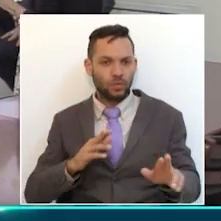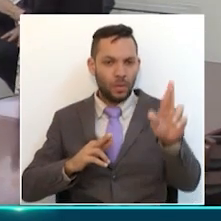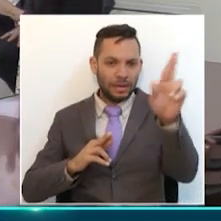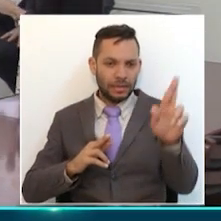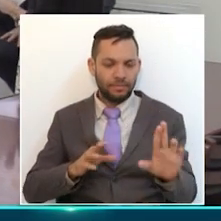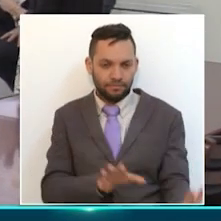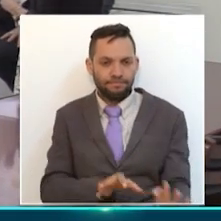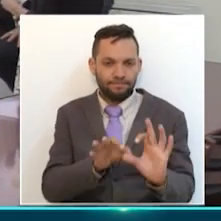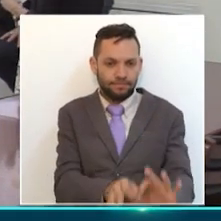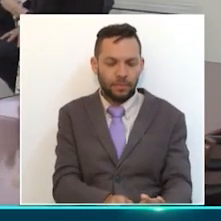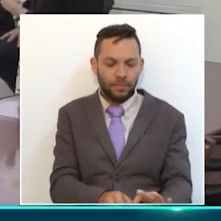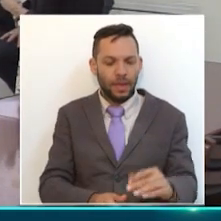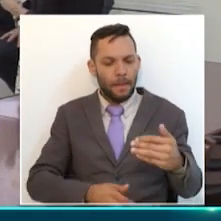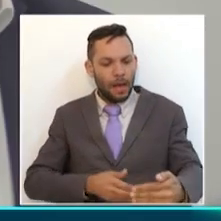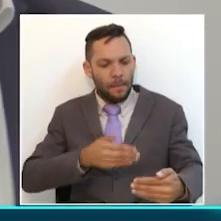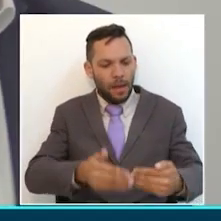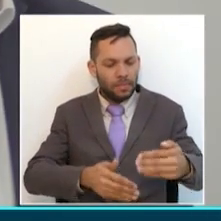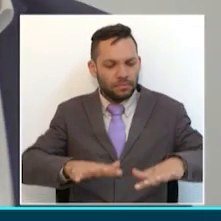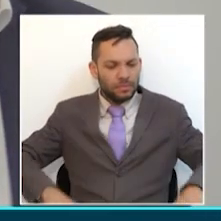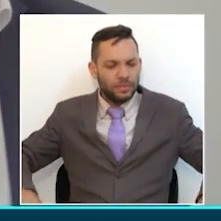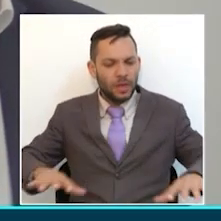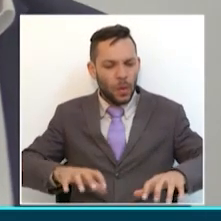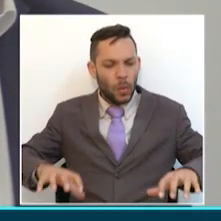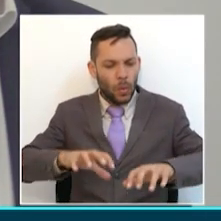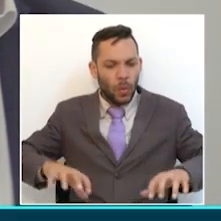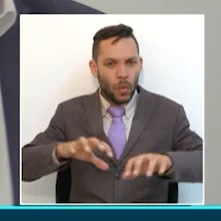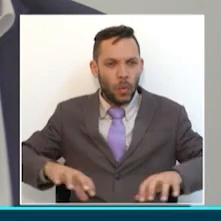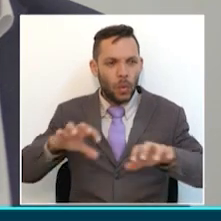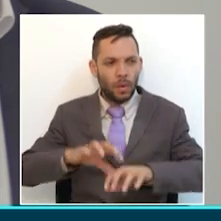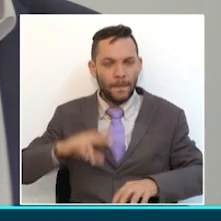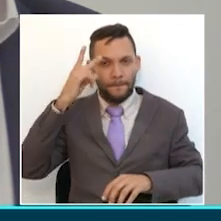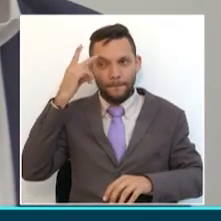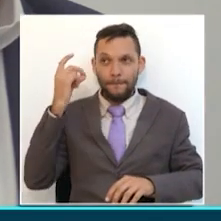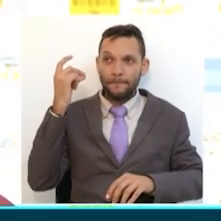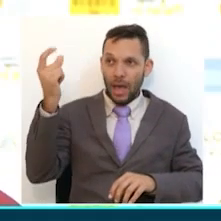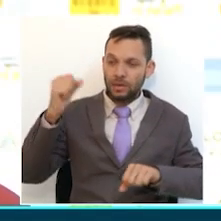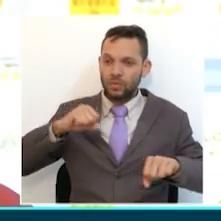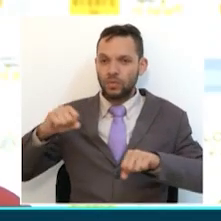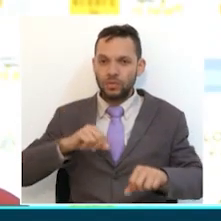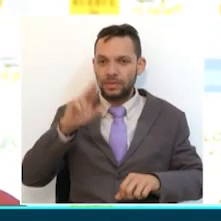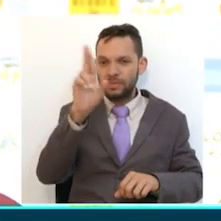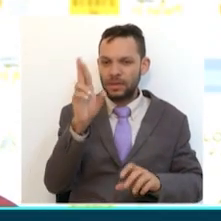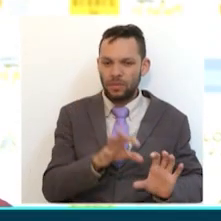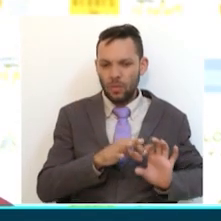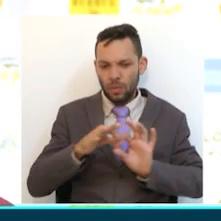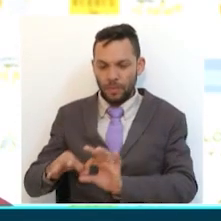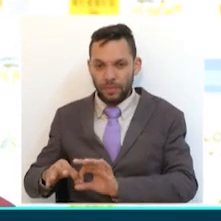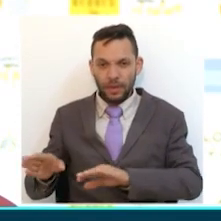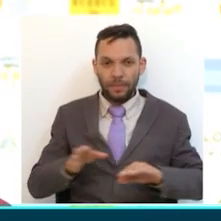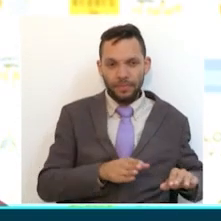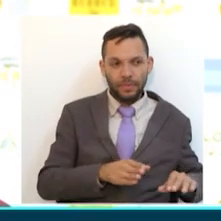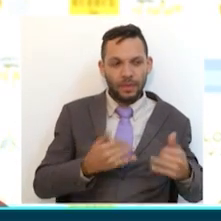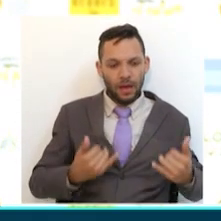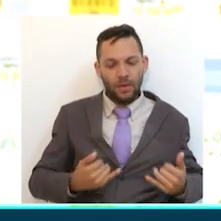anfitriones del certamen, se trata de un evento que sigue con las líneas de emprendimiento que se requieren en Risaralda. Uno de los, obviamente, festivales